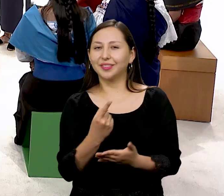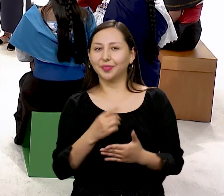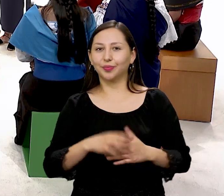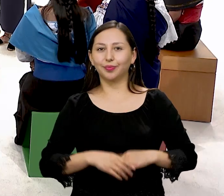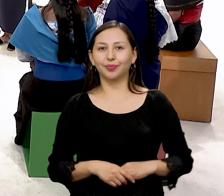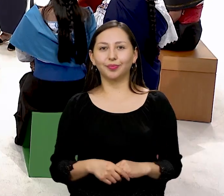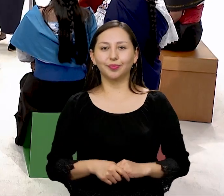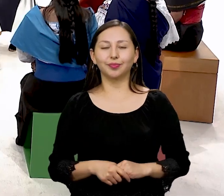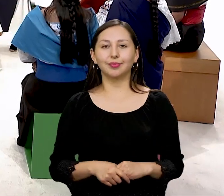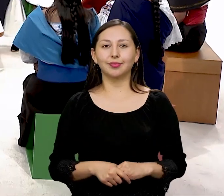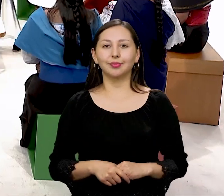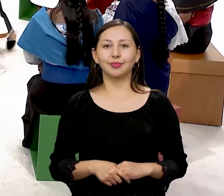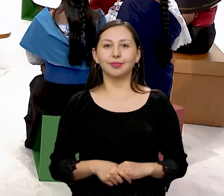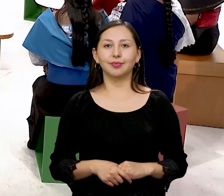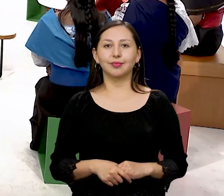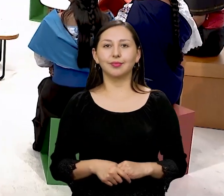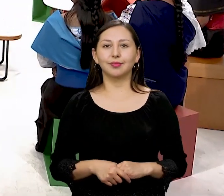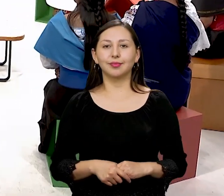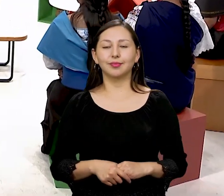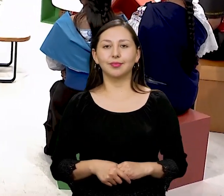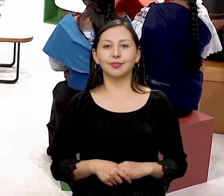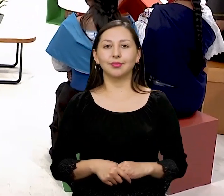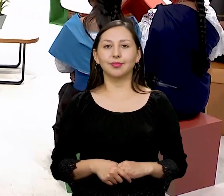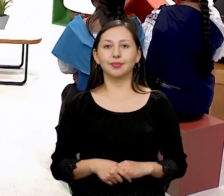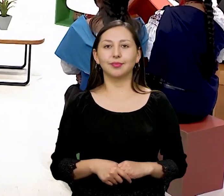pusimos. Adelante, por favor.